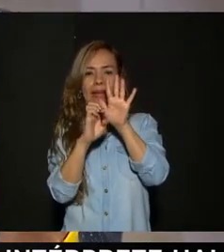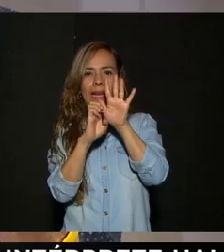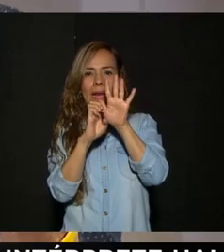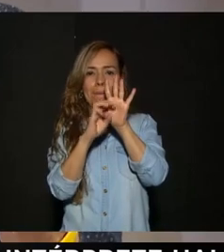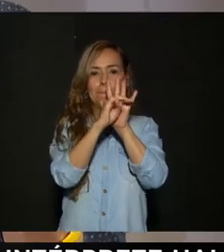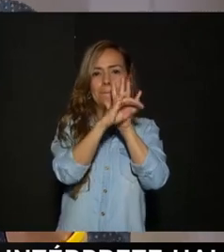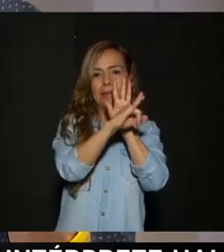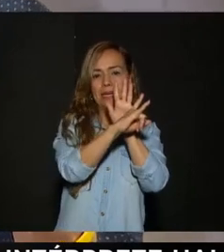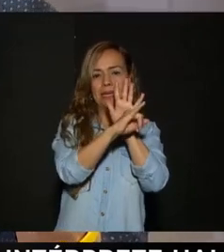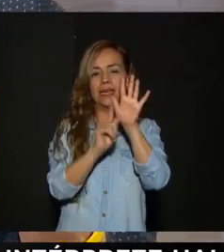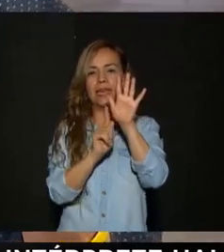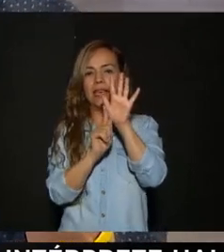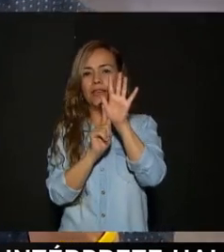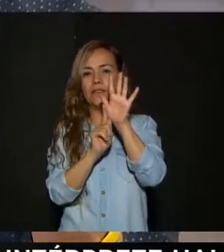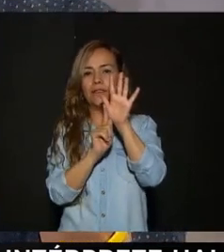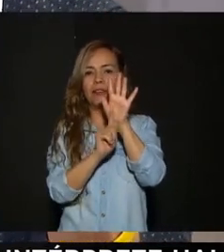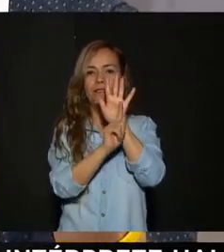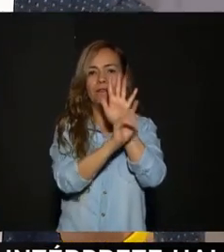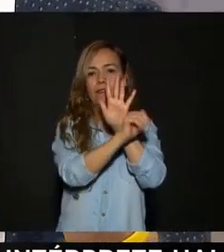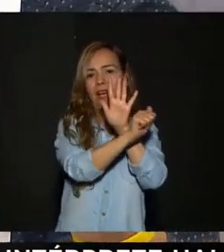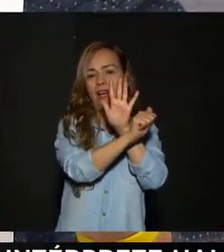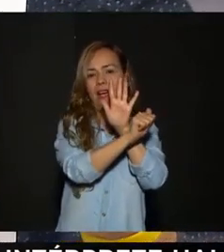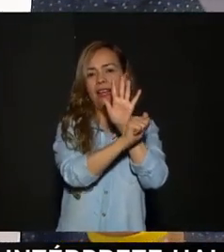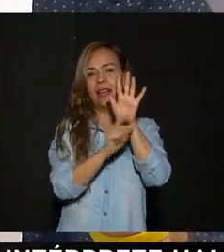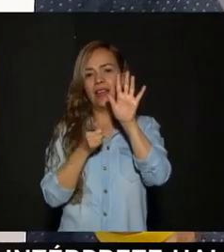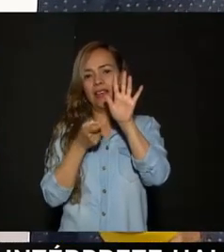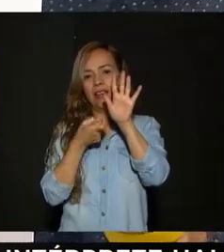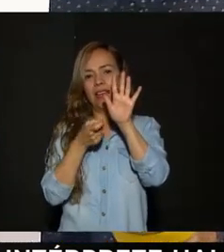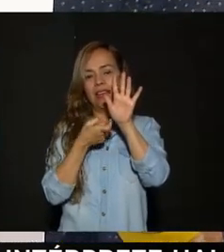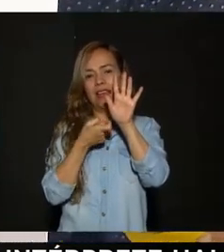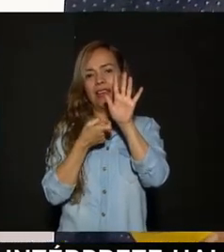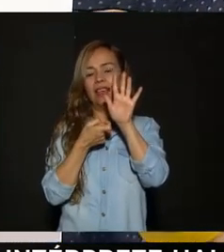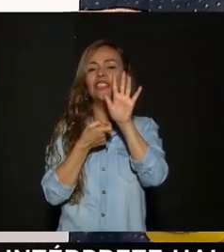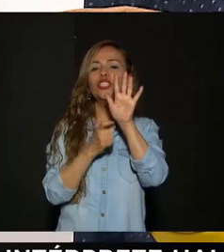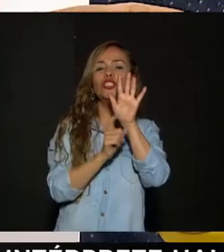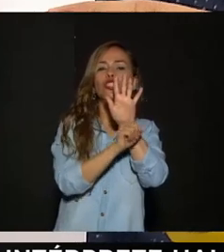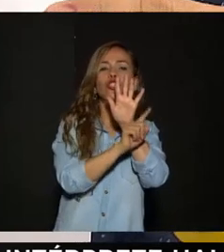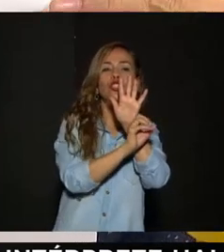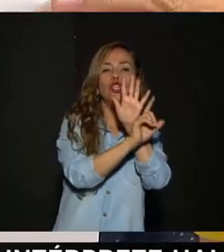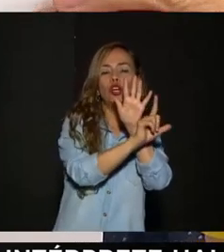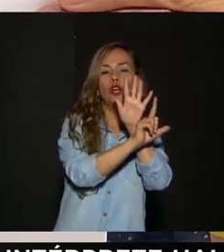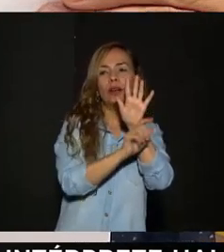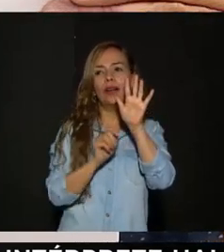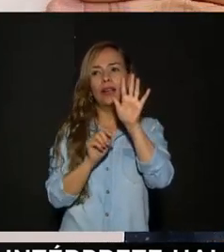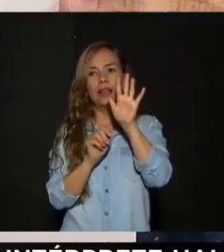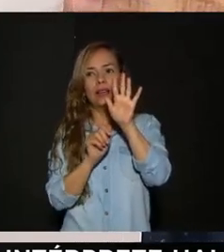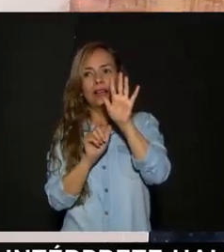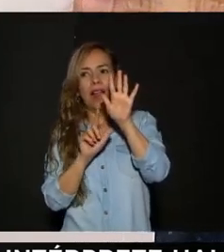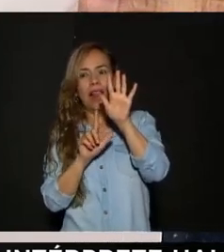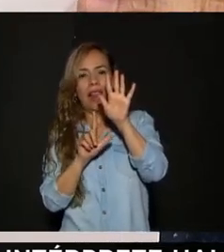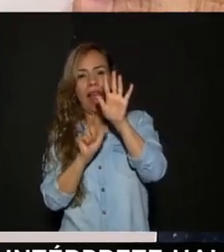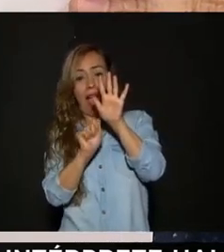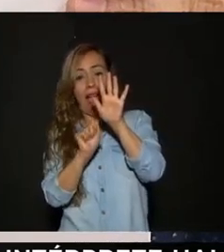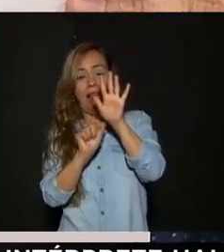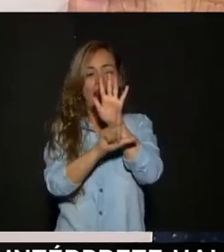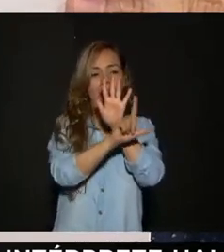de Mi, F, que estamos hablando de Fa, G, que estamos hablando de Sol, A, que estamos hablando de La,